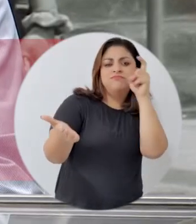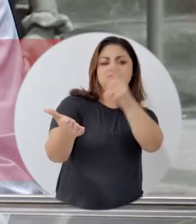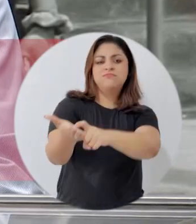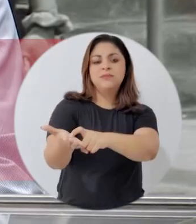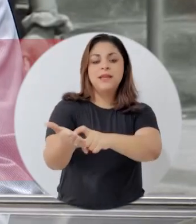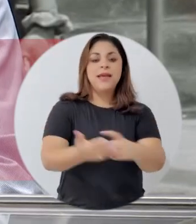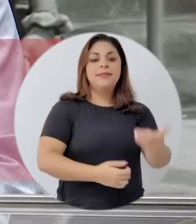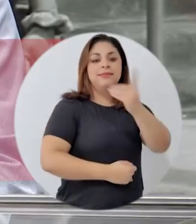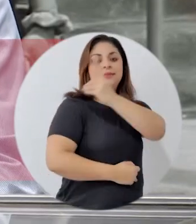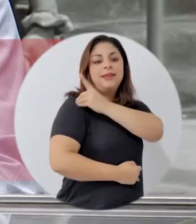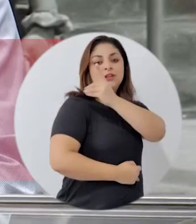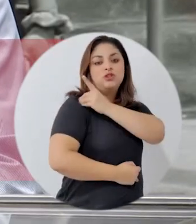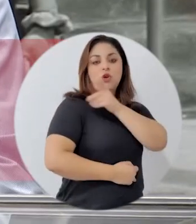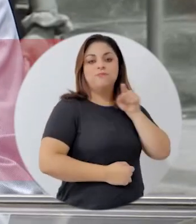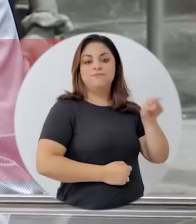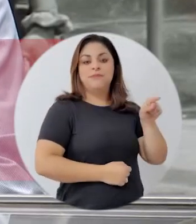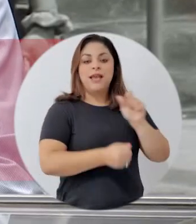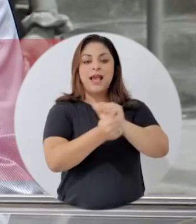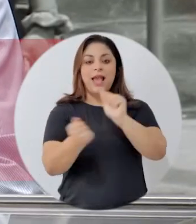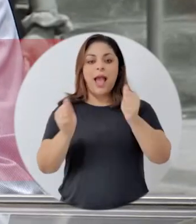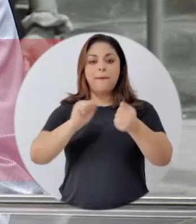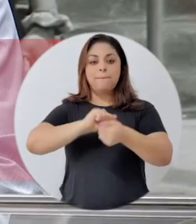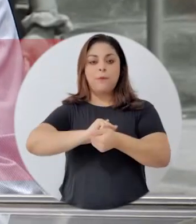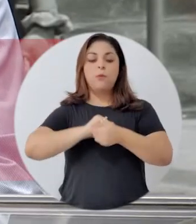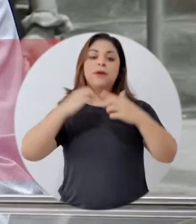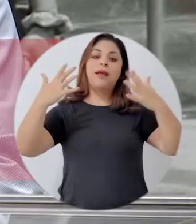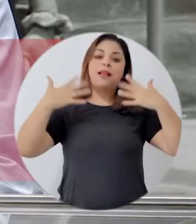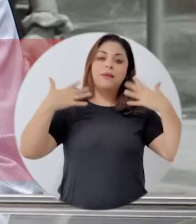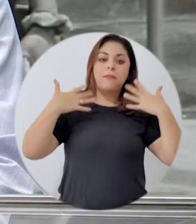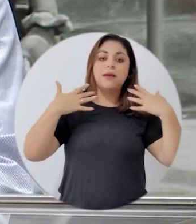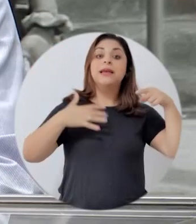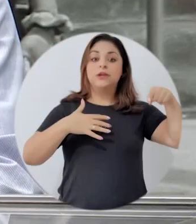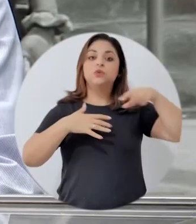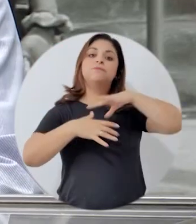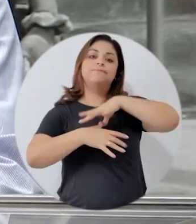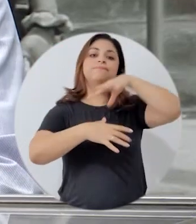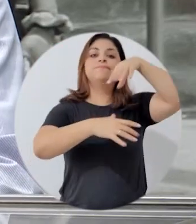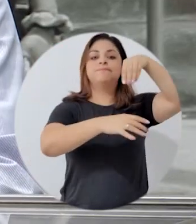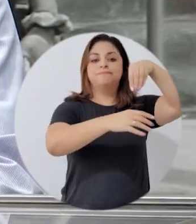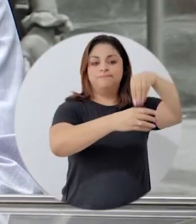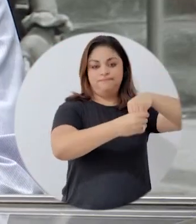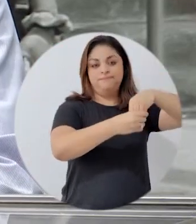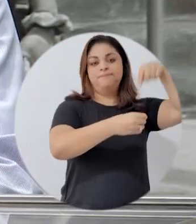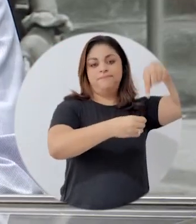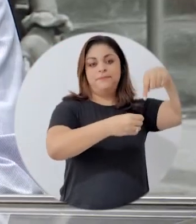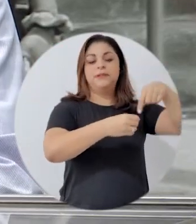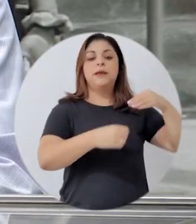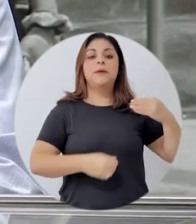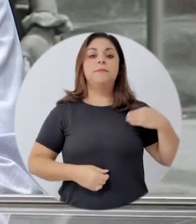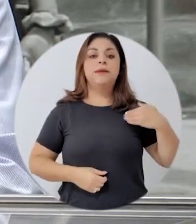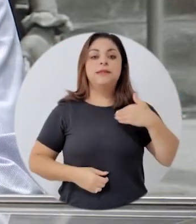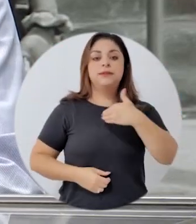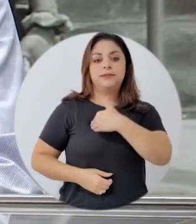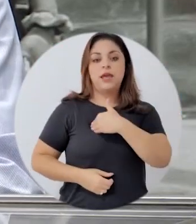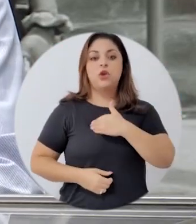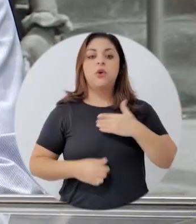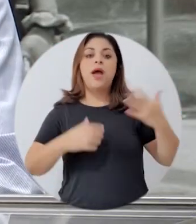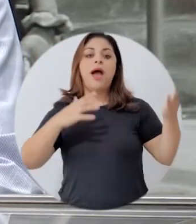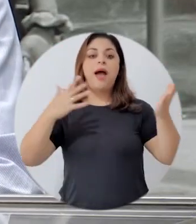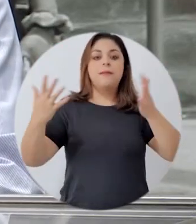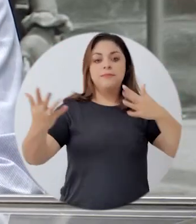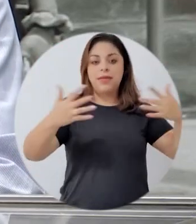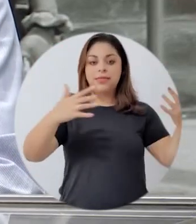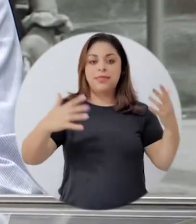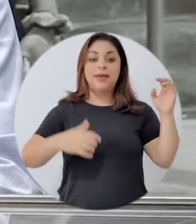Cambio Climático. La Dirección de Cambio Climático pertenece propiamente o está adscrita al Ministerio de Ambiente y